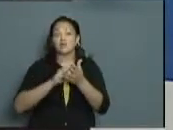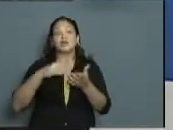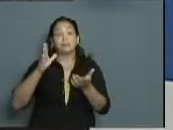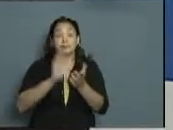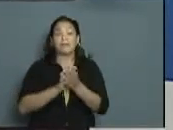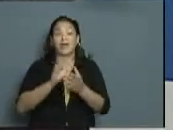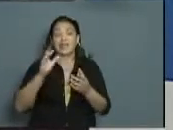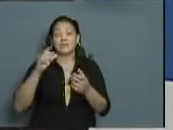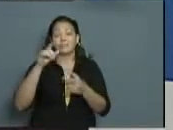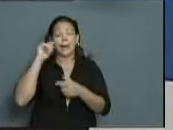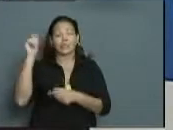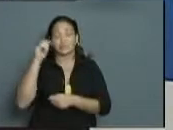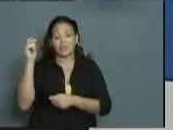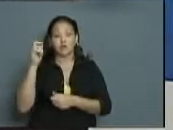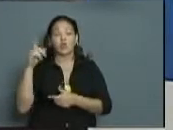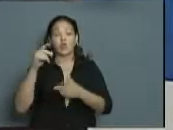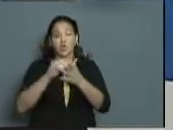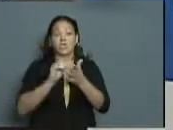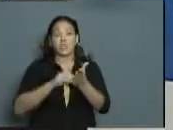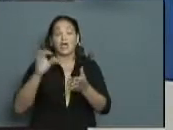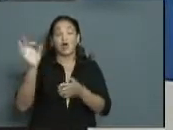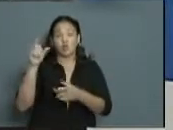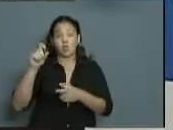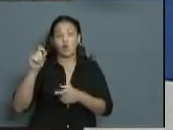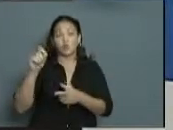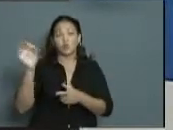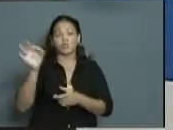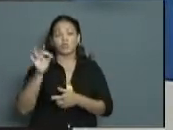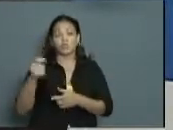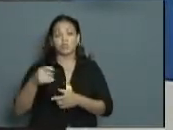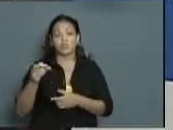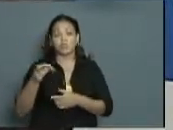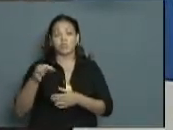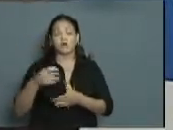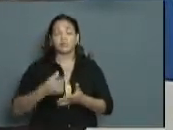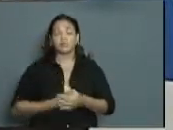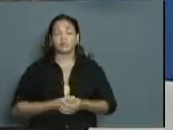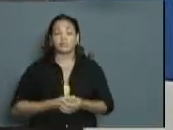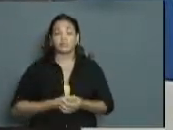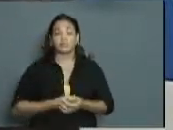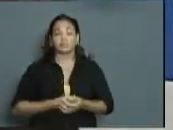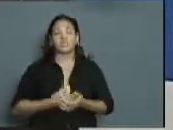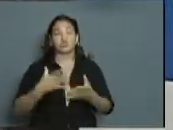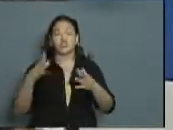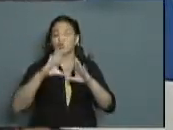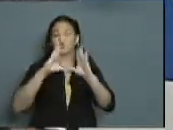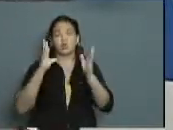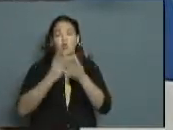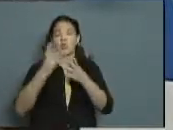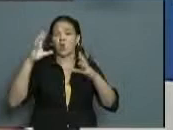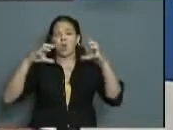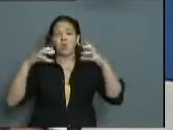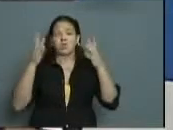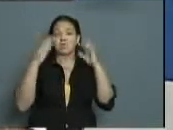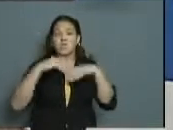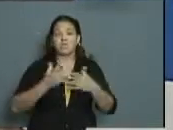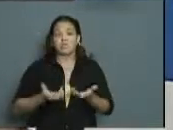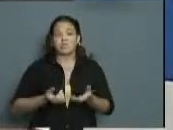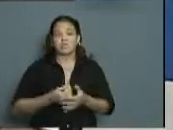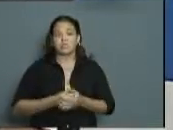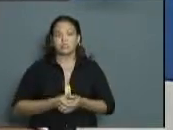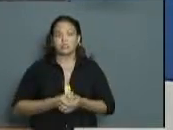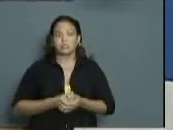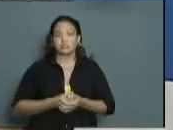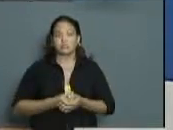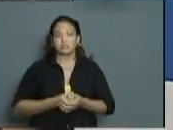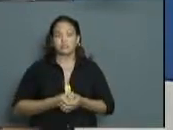municipio Cacocún. Se mantiene la sequedad en la atmósfera. En esta imagen de satélite ustedes ven la nubosidad y el flujo que